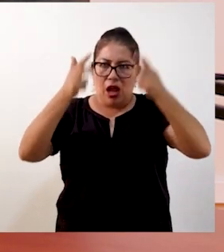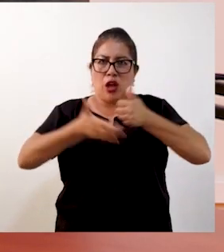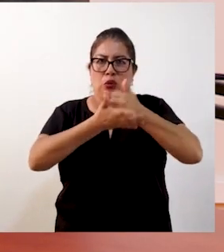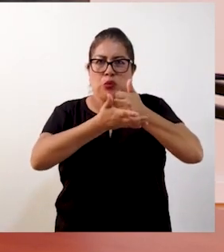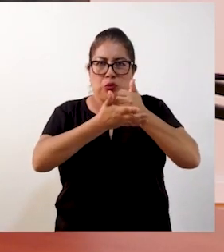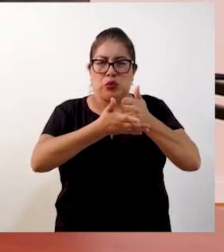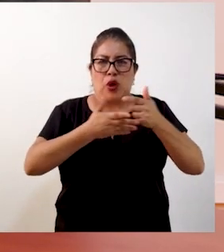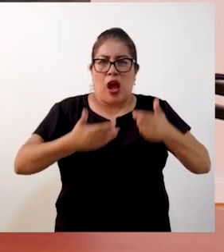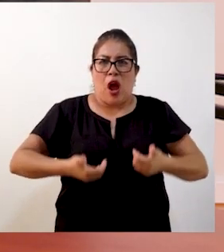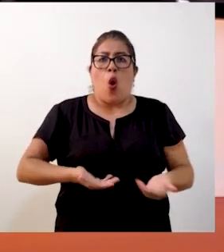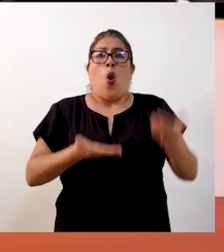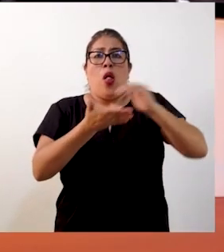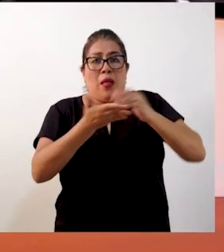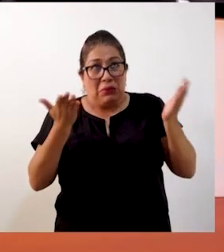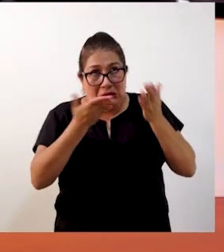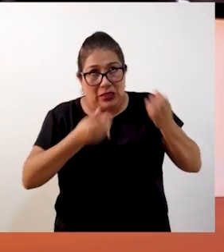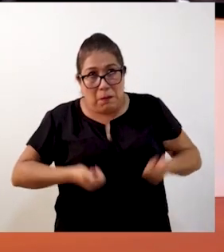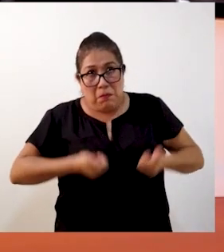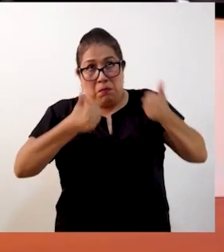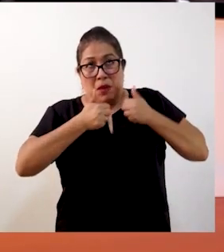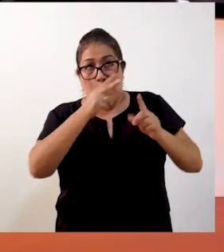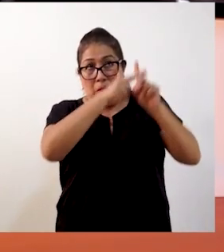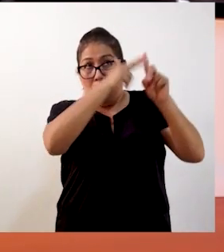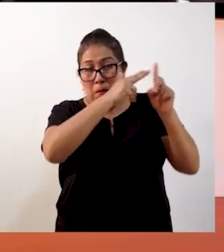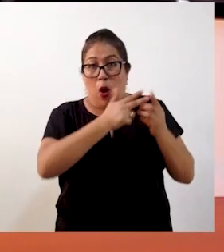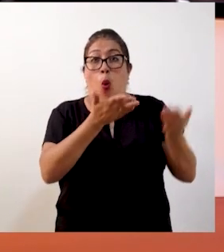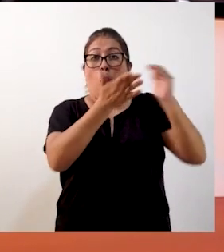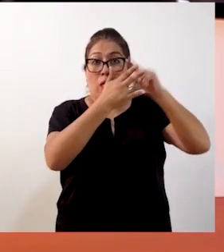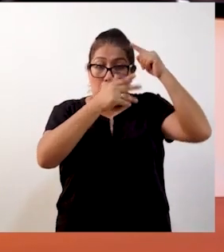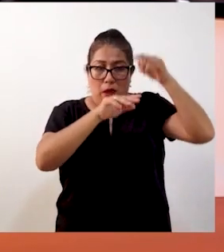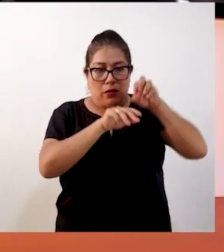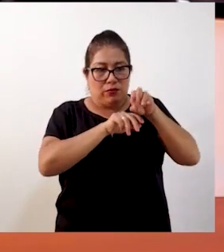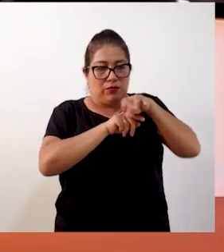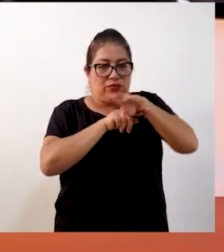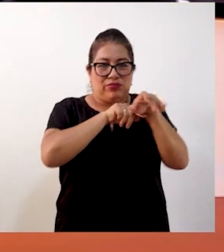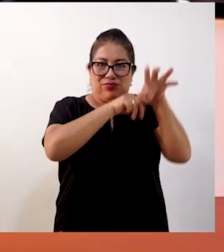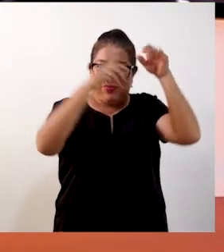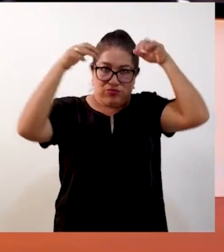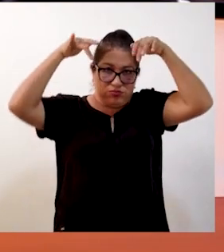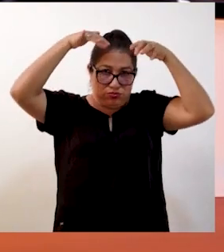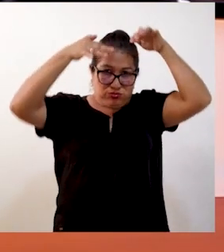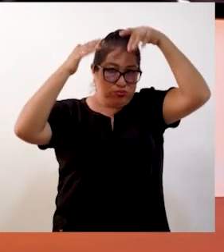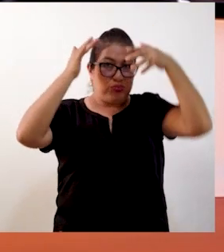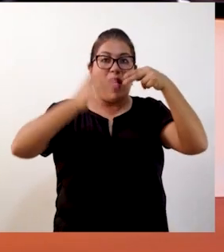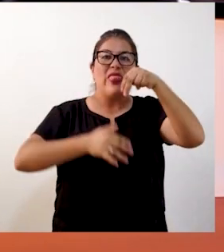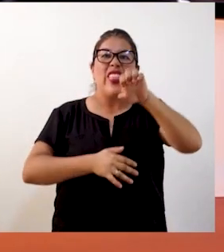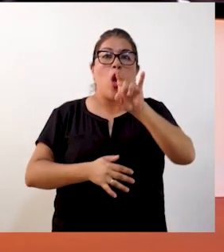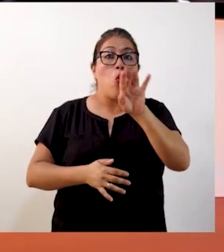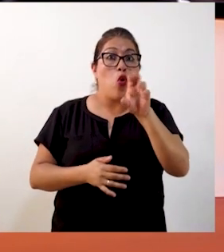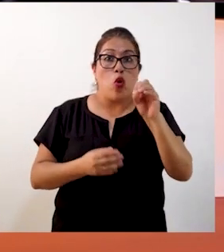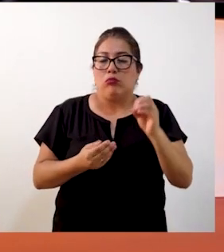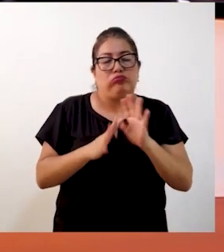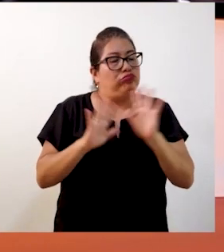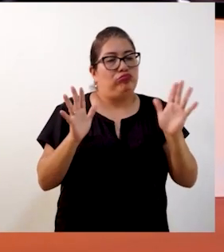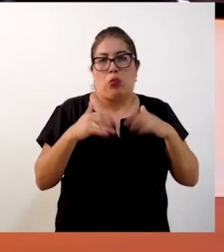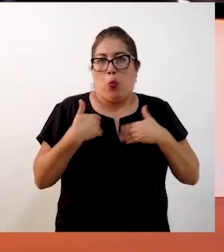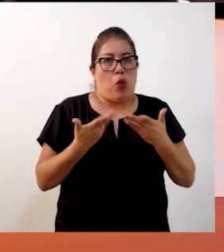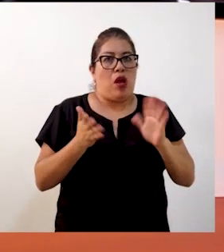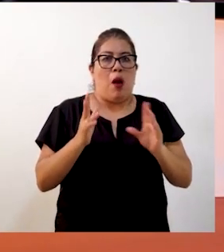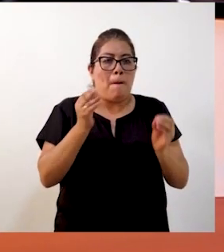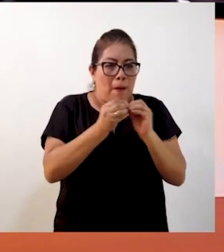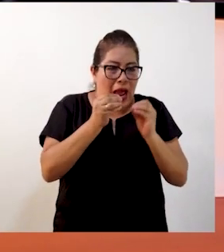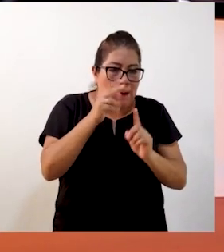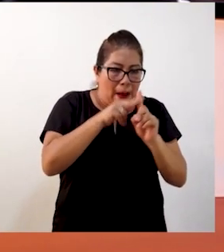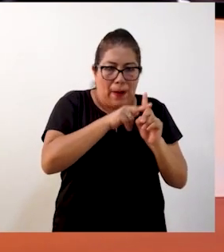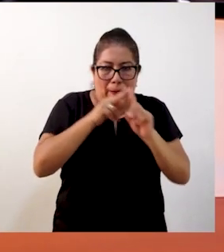porque como usted bien lo ha dicho, no se regeneran, pero sí se pueden interconectar. Entonces sí hay algún